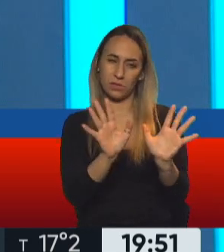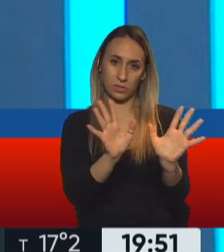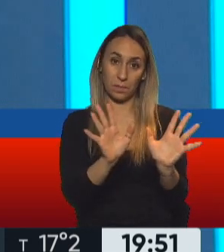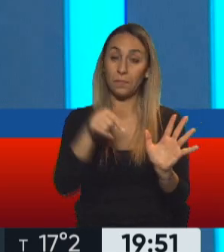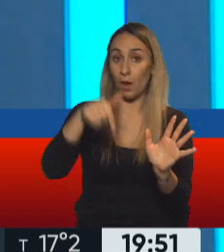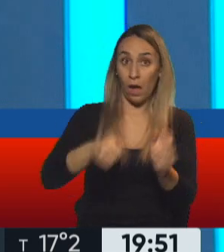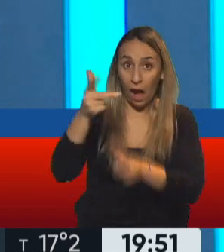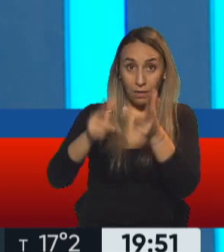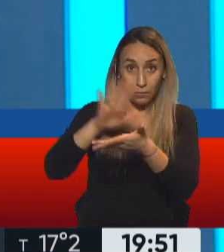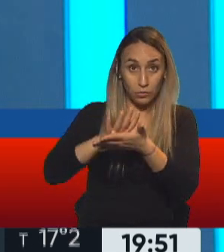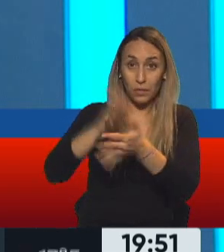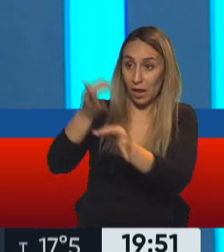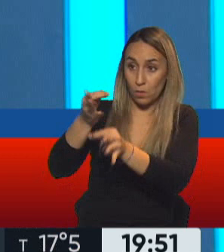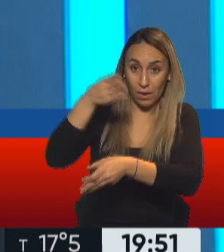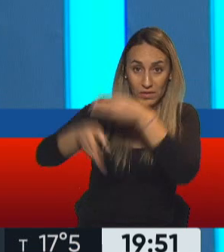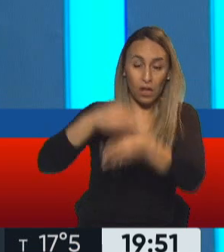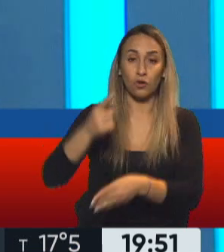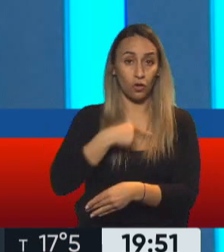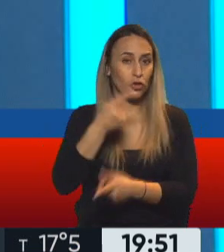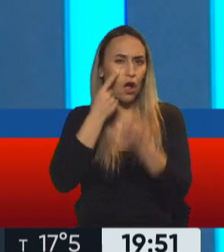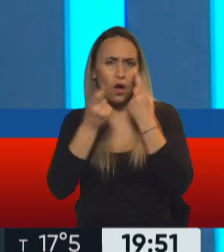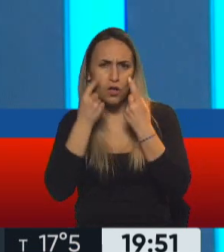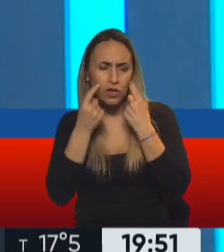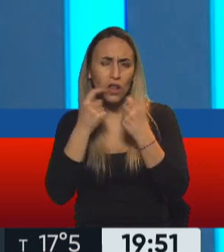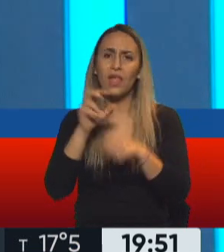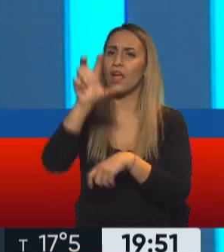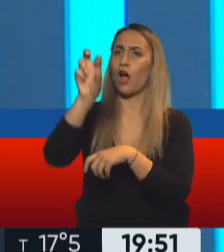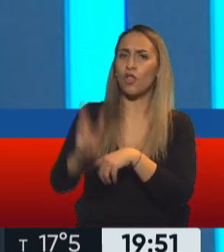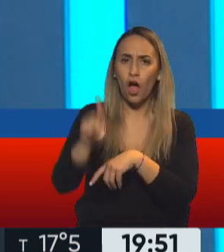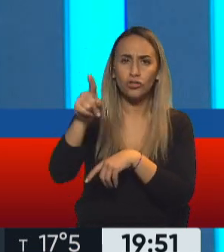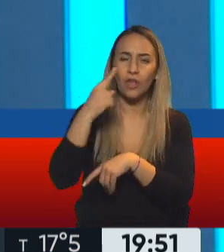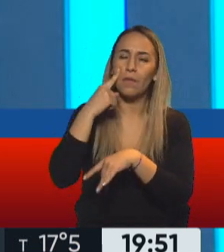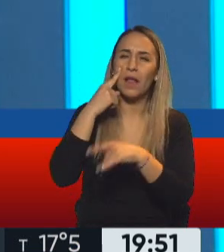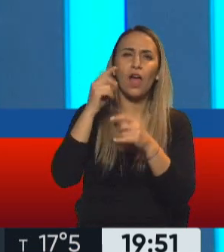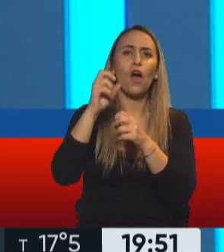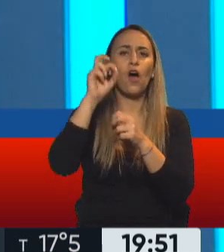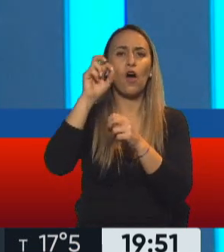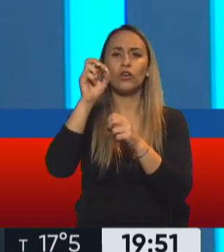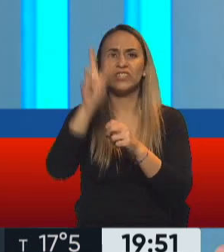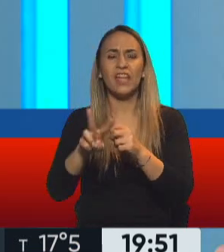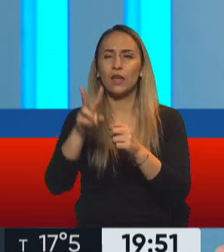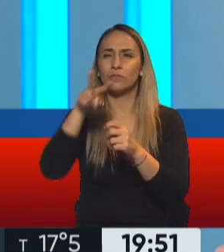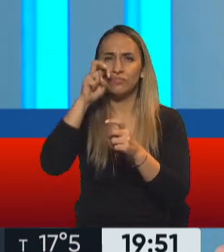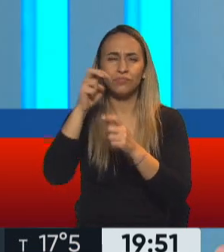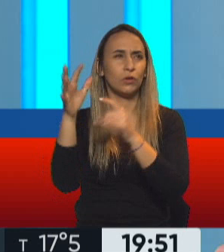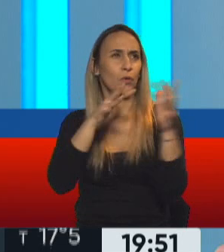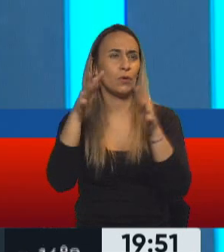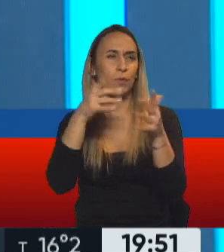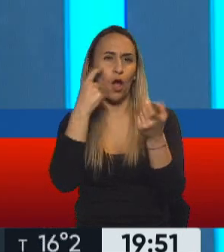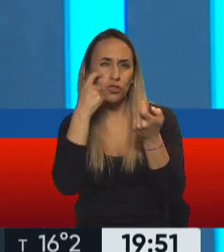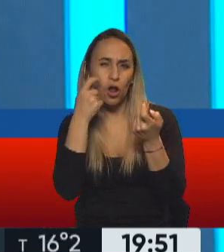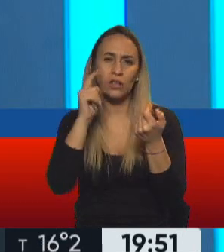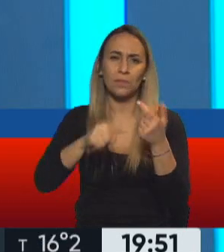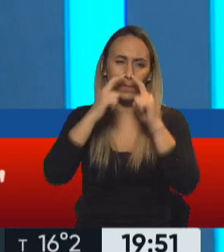donde nosotros hacemos el trabajo de medición de dióxido de carbono para garantizar que la ventilación sea la adecuada, el uso de barbijos,